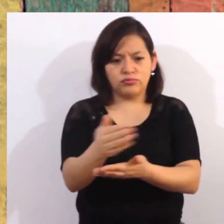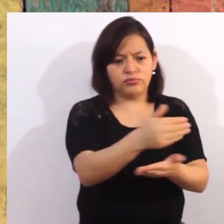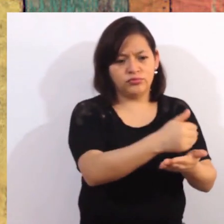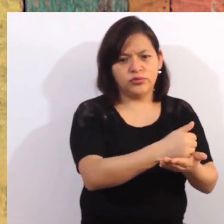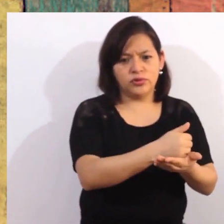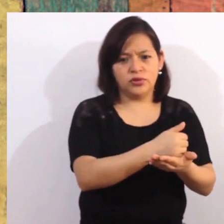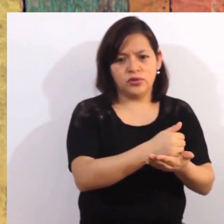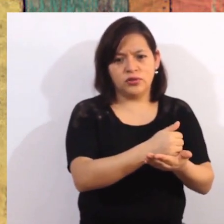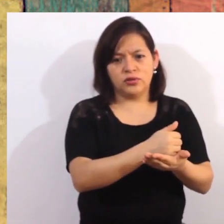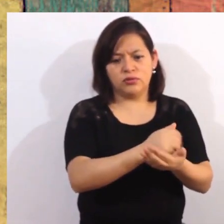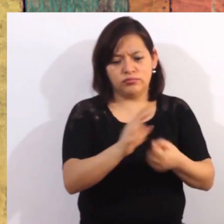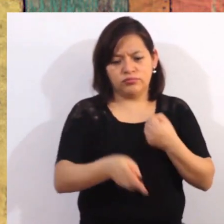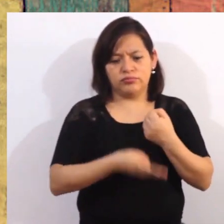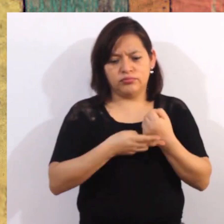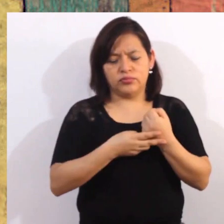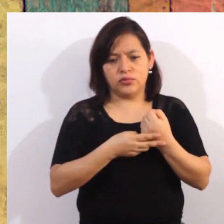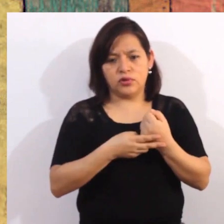al final perdemos nuestra alma?